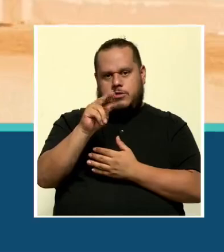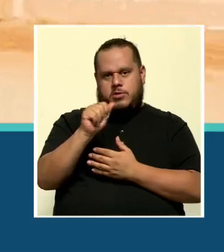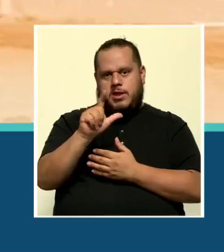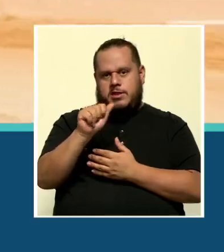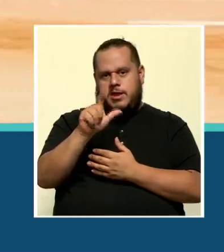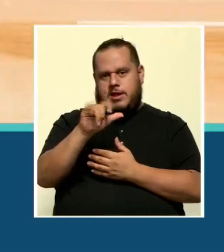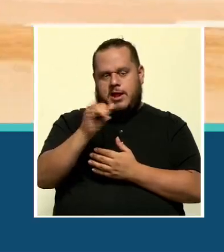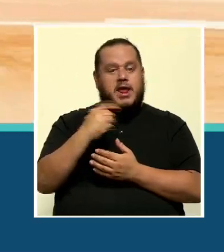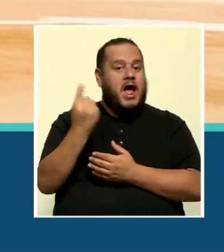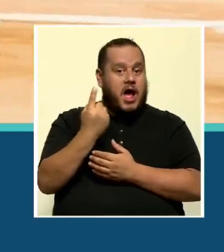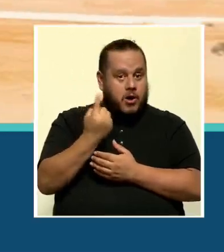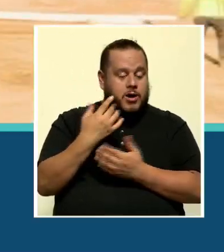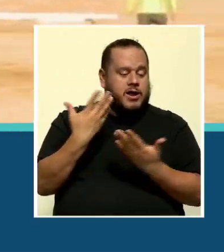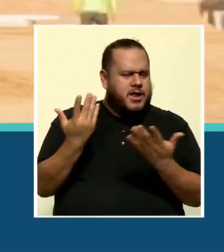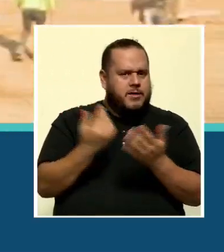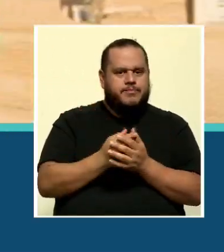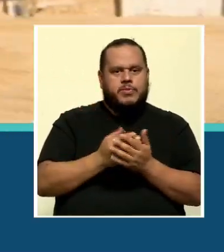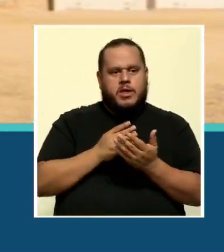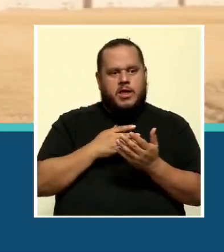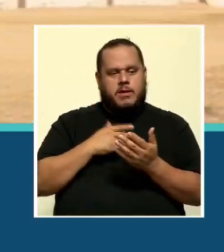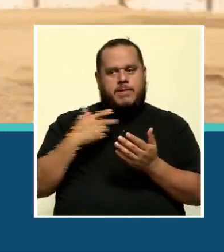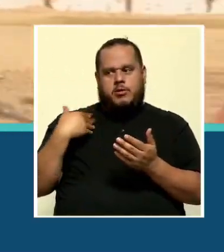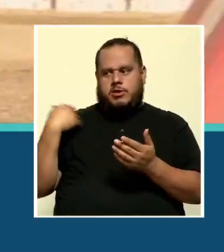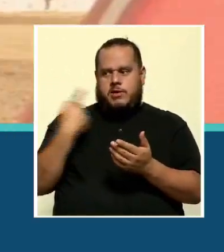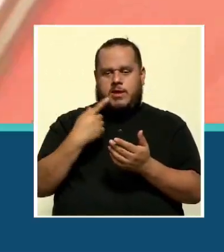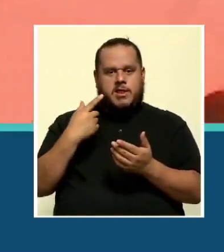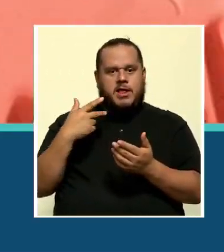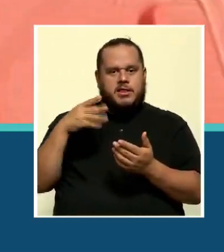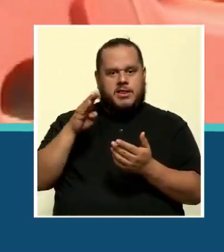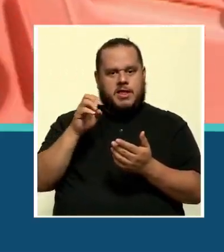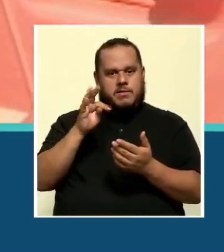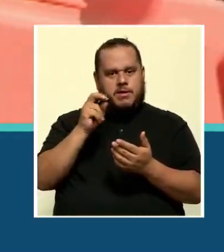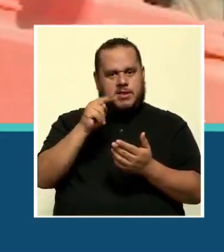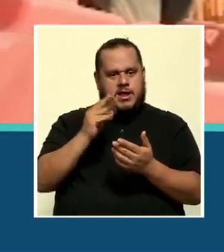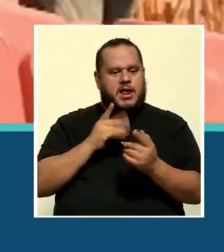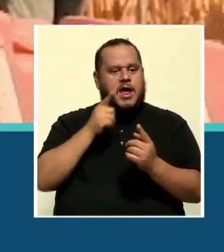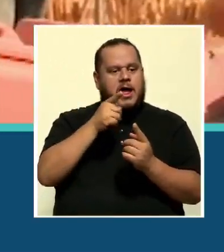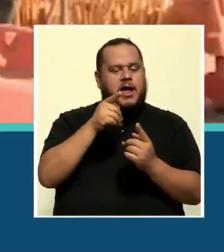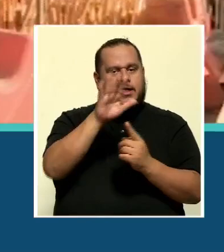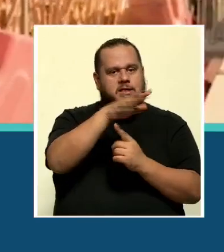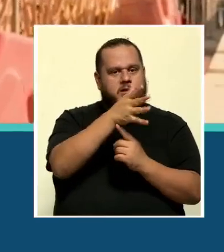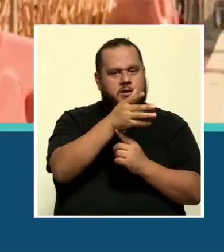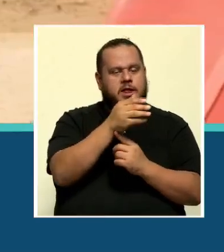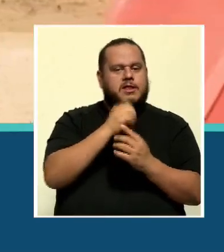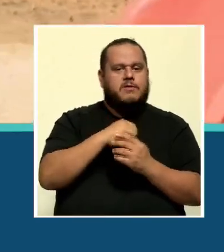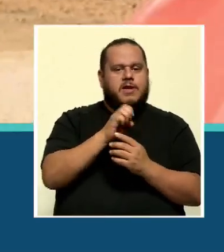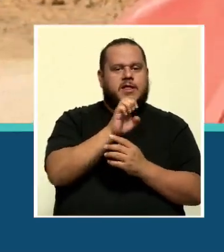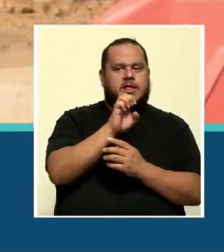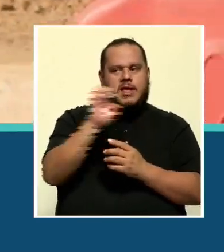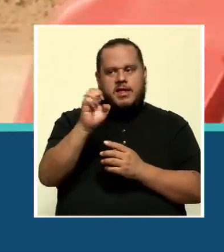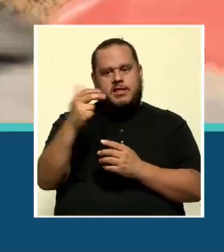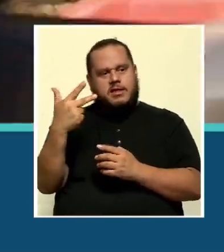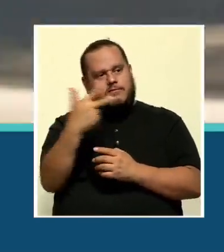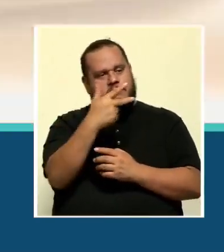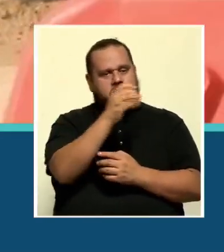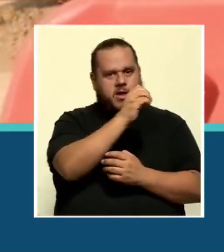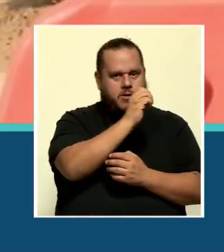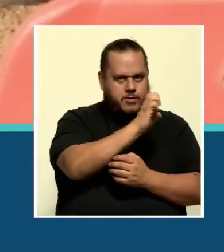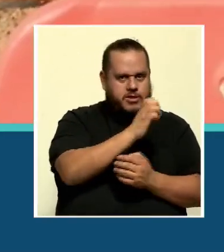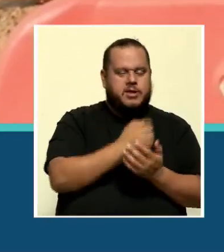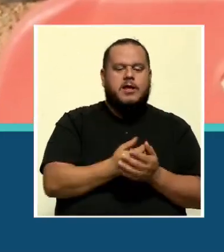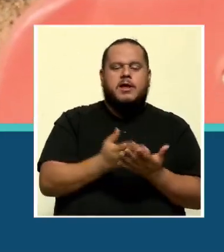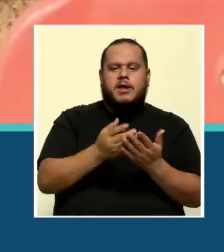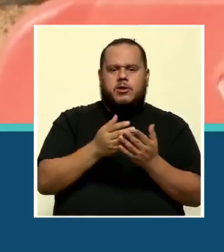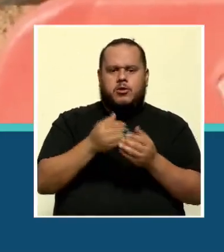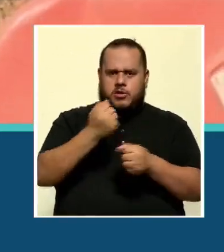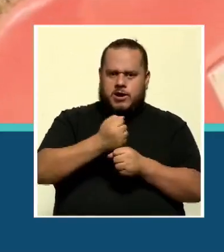tendrá circulación para quienes vienen de la rotonda de Betania a la rotonda de la Bandera, o sea, de este a oeste. Los trabajos en la rotonda de la Bandera